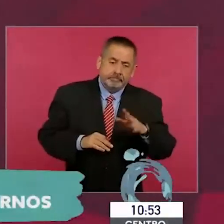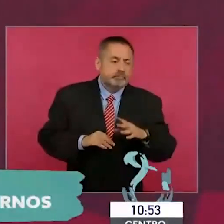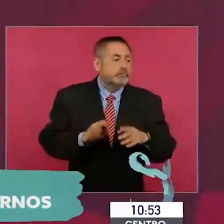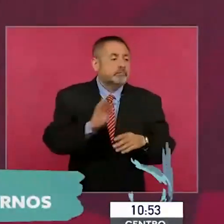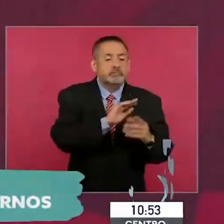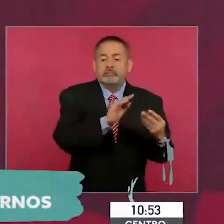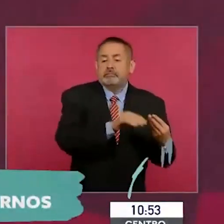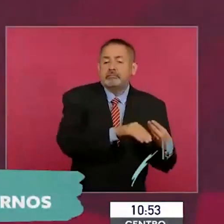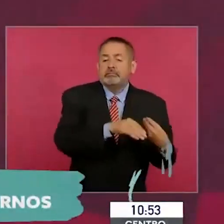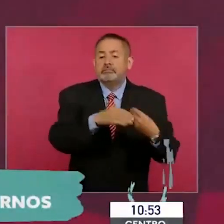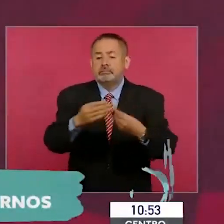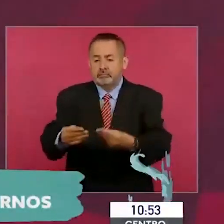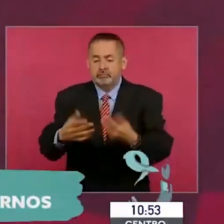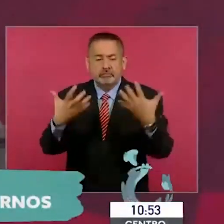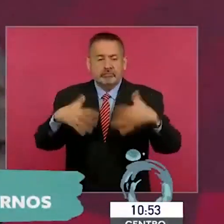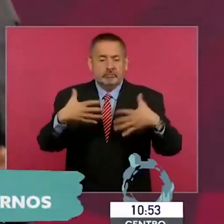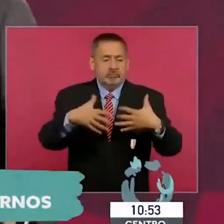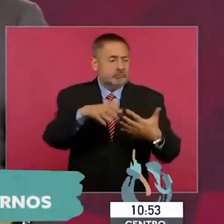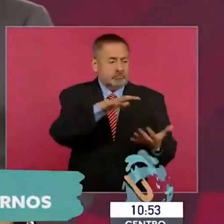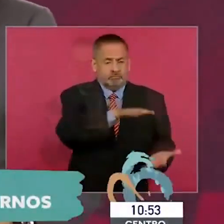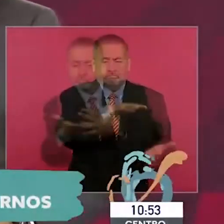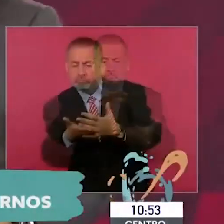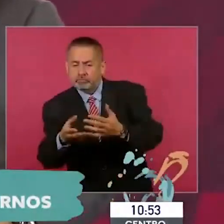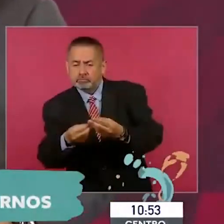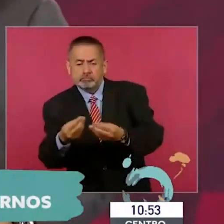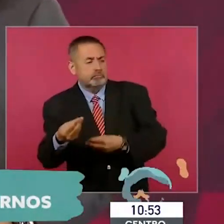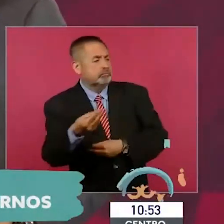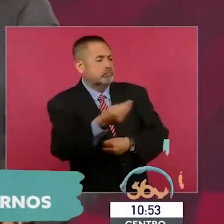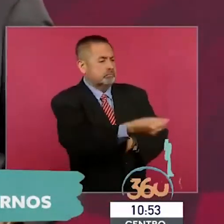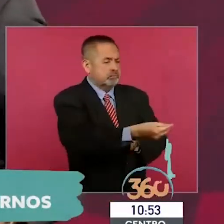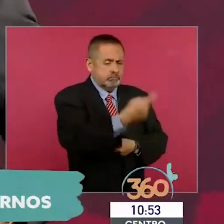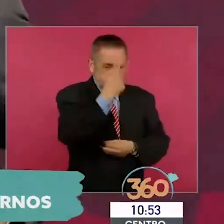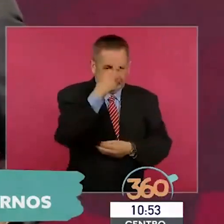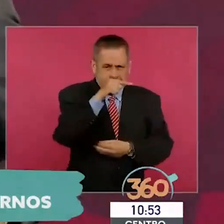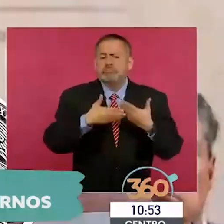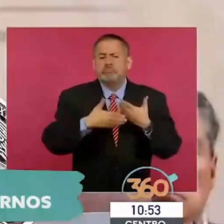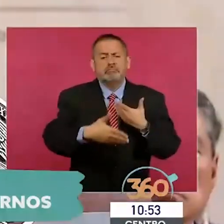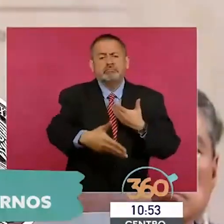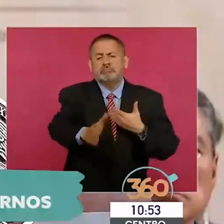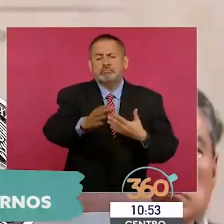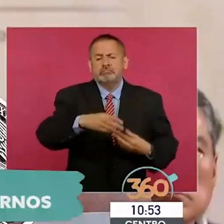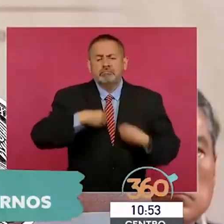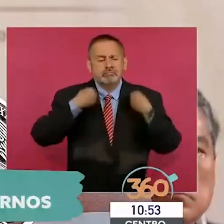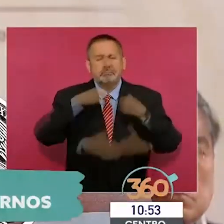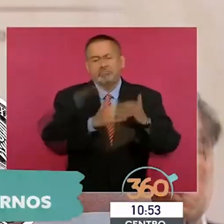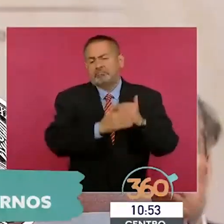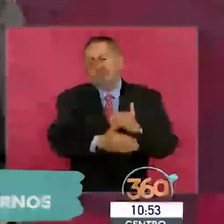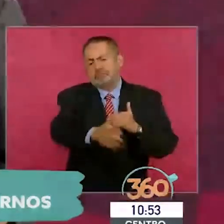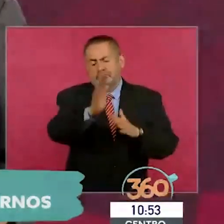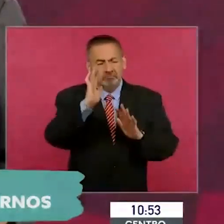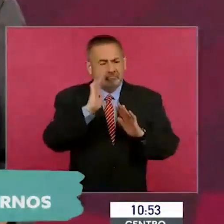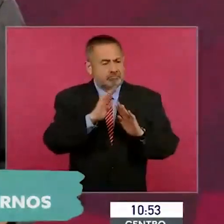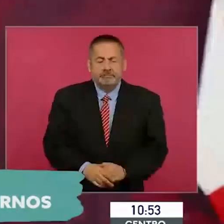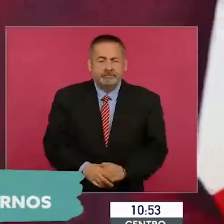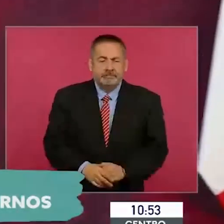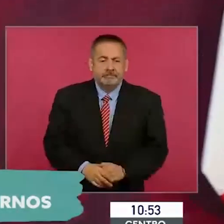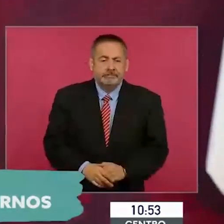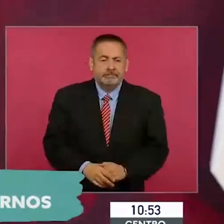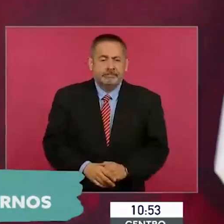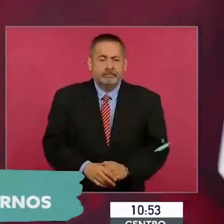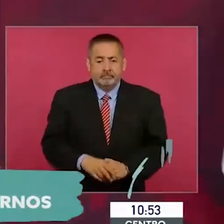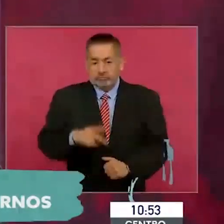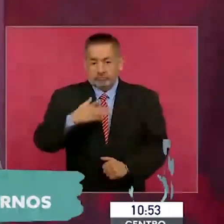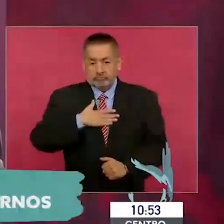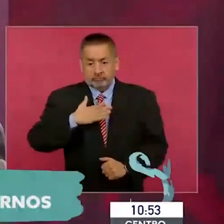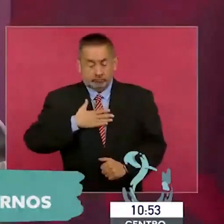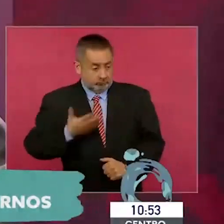dieran pues una cantidad que le permitiera vivir sin preocuparse durante el resto de su vida. Eso fue